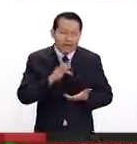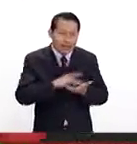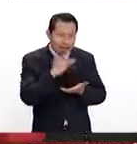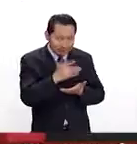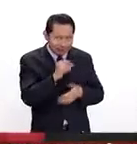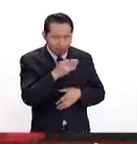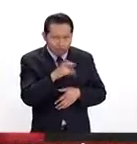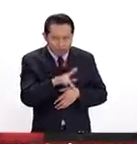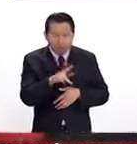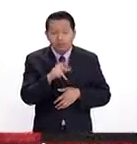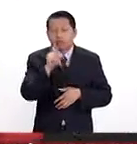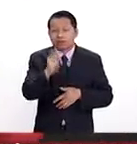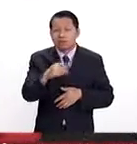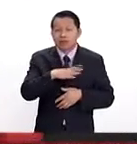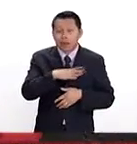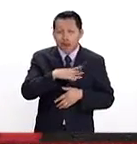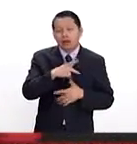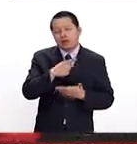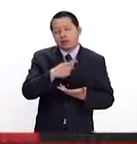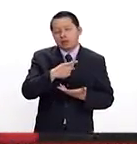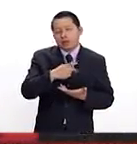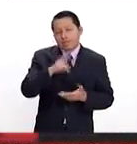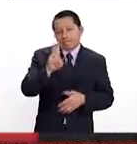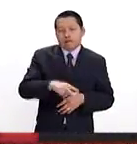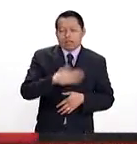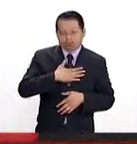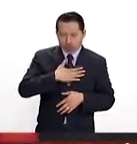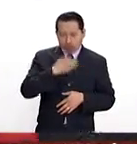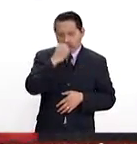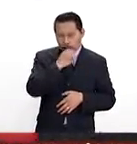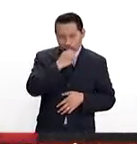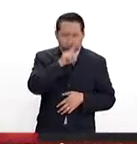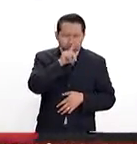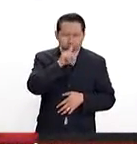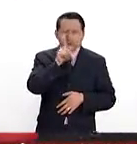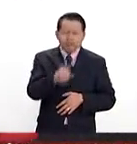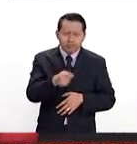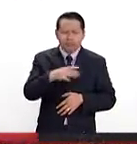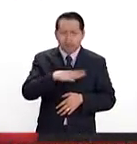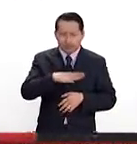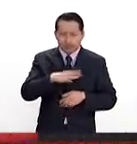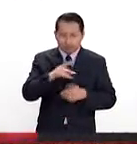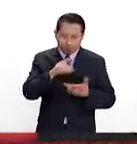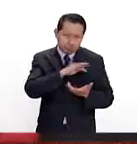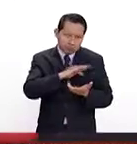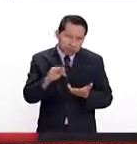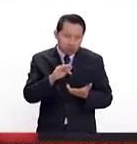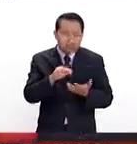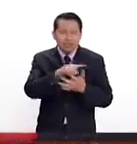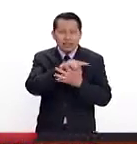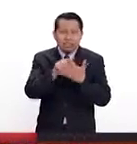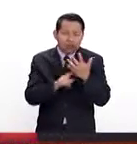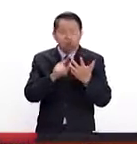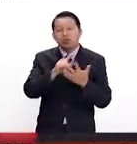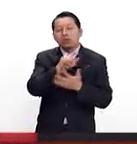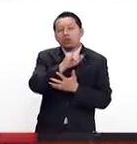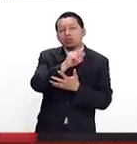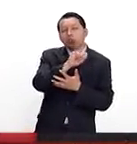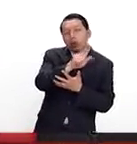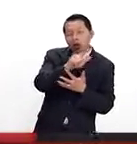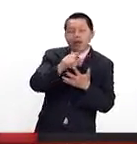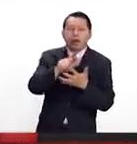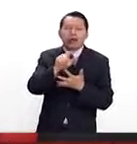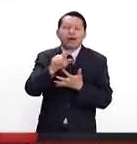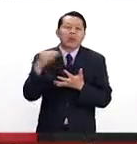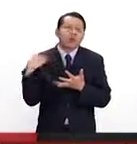son mediciones que no son nuestras necesariamente, las retomamos de por lo menos 5 fuentes: el Wall Street Journal, el